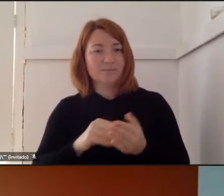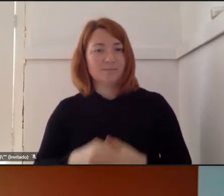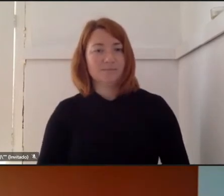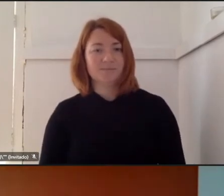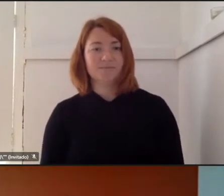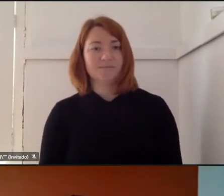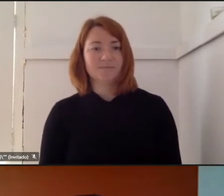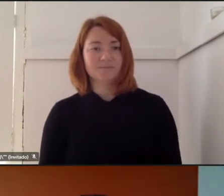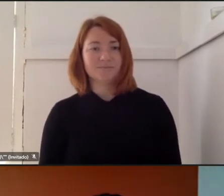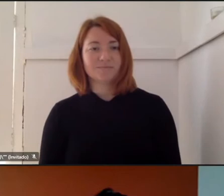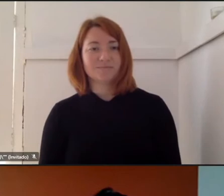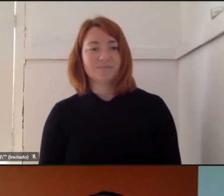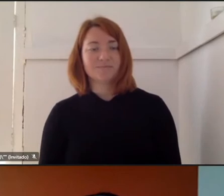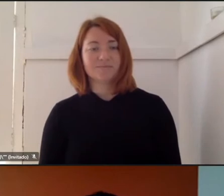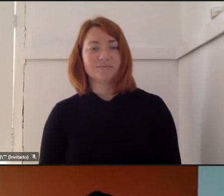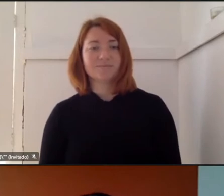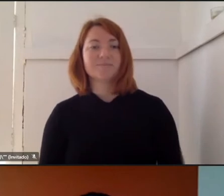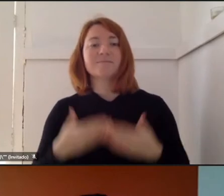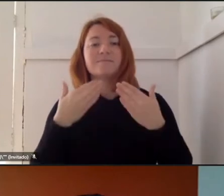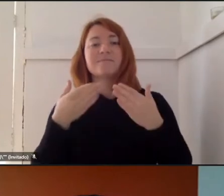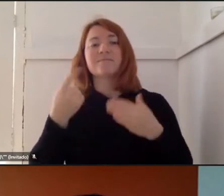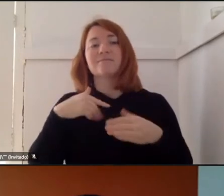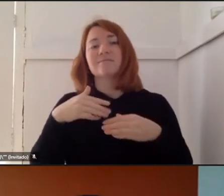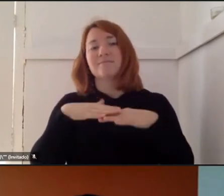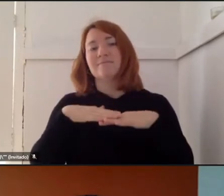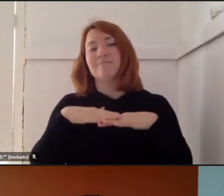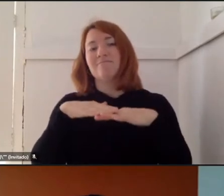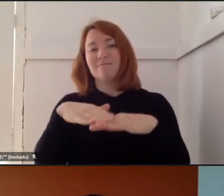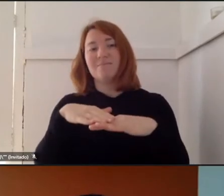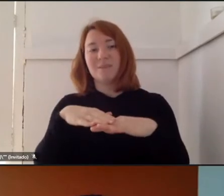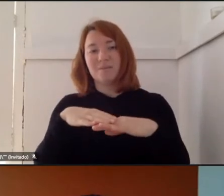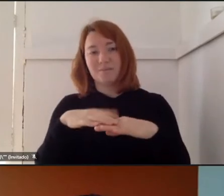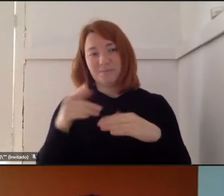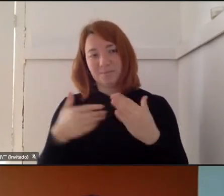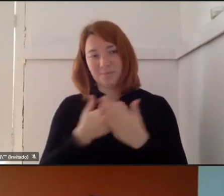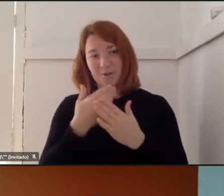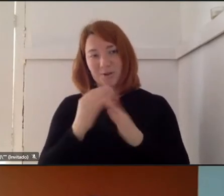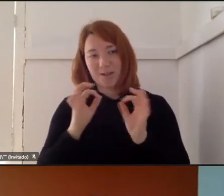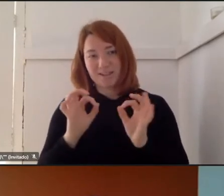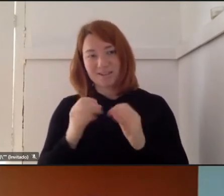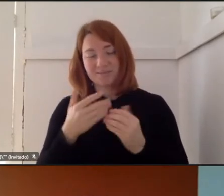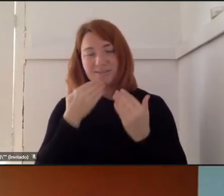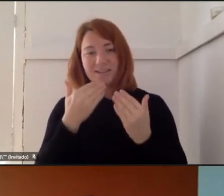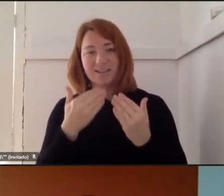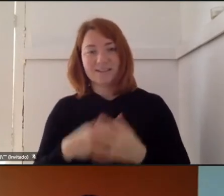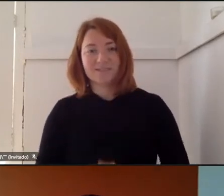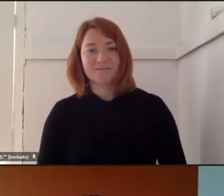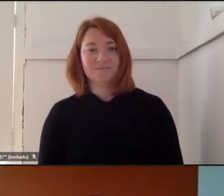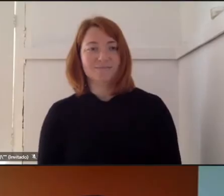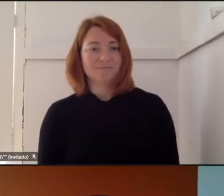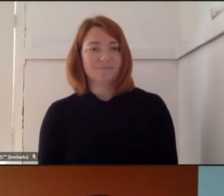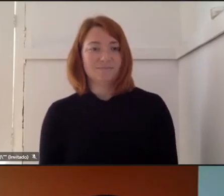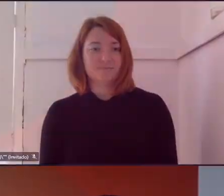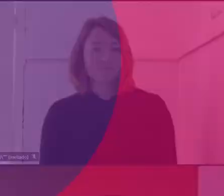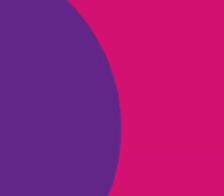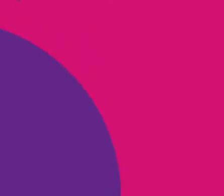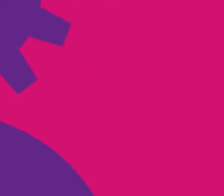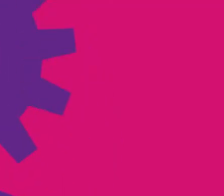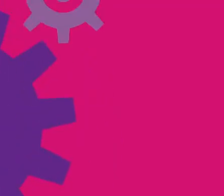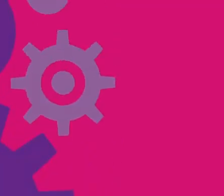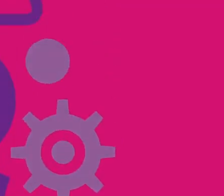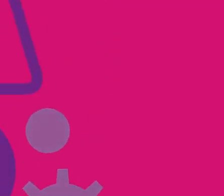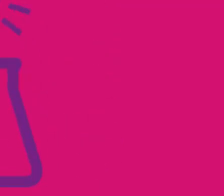por invitarme a participar en estas interesantísimas jornadas. Muchas gracias. Gracias.